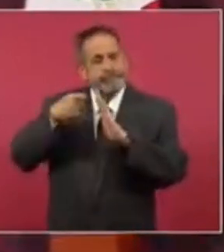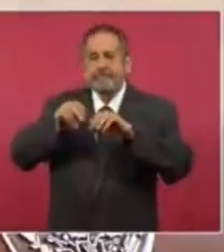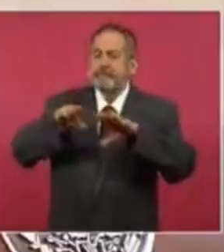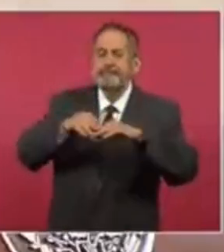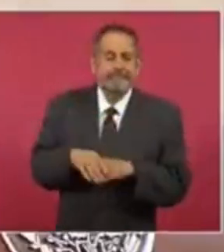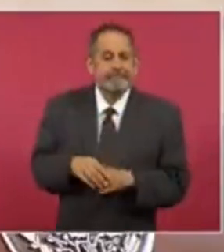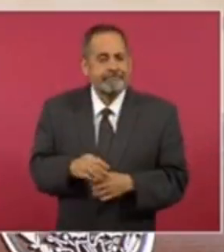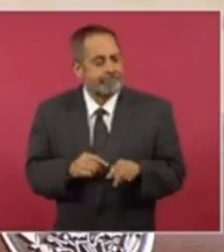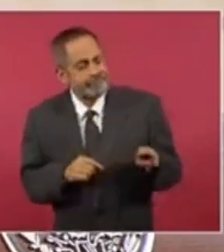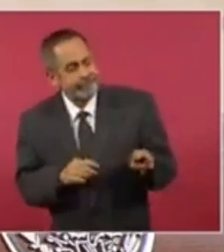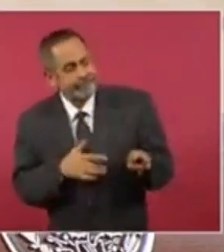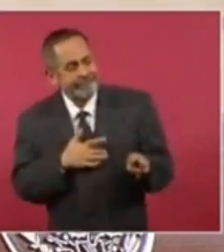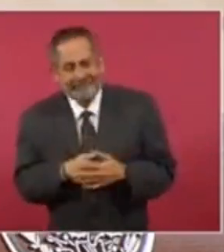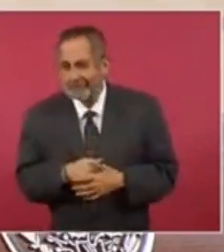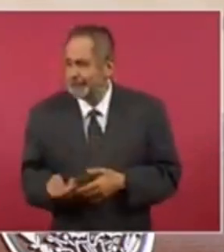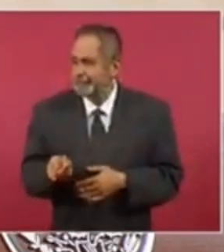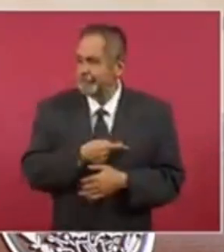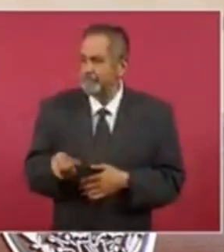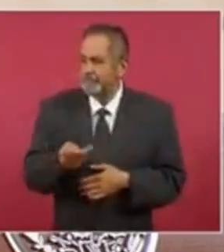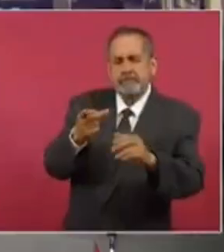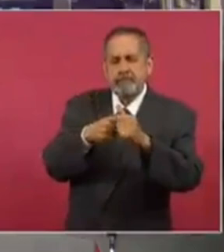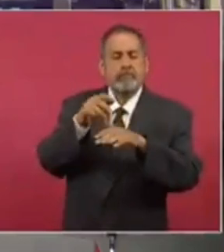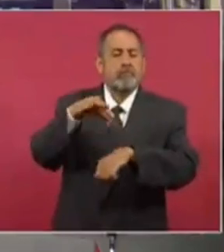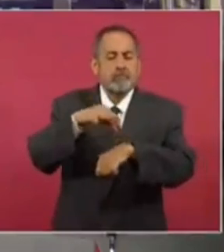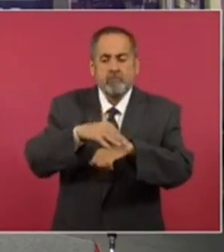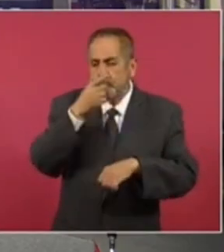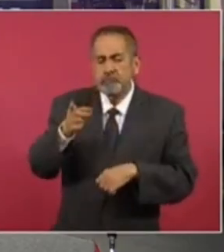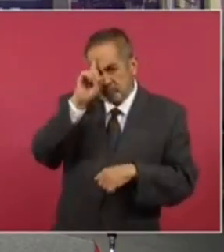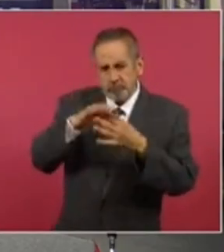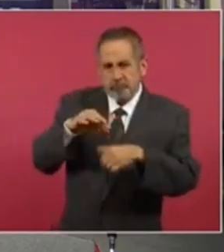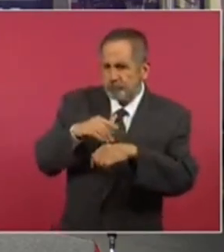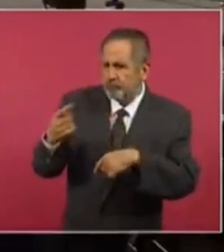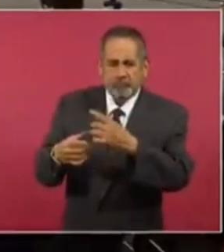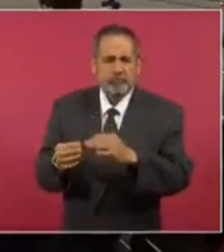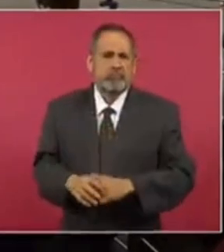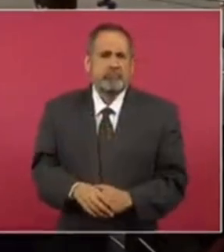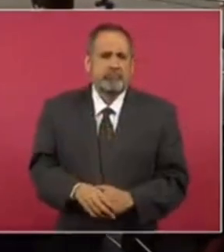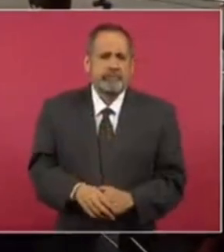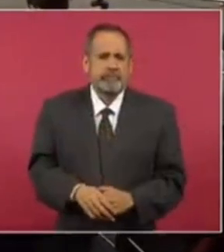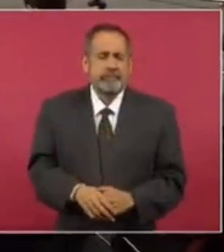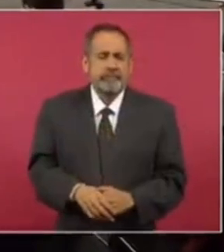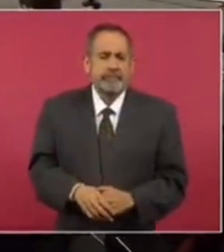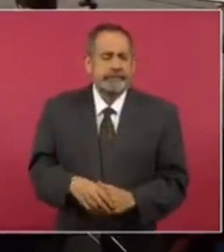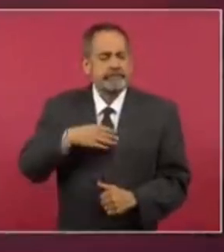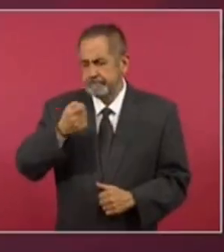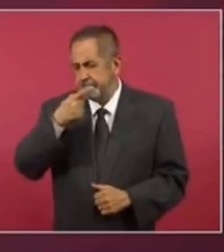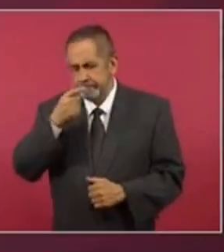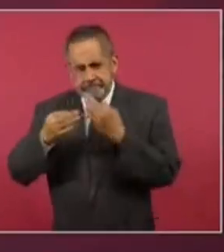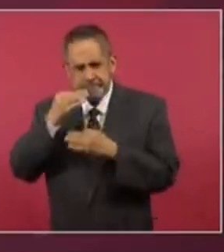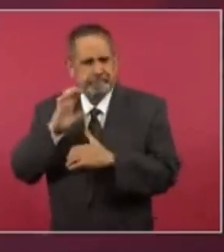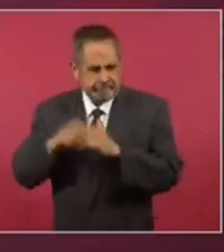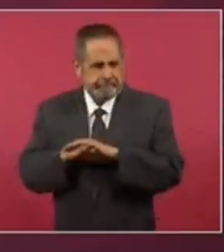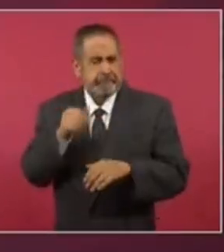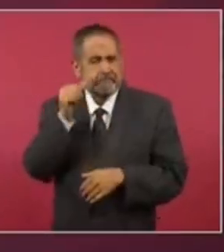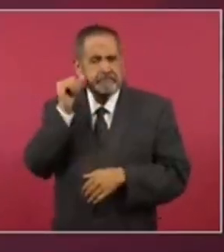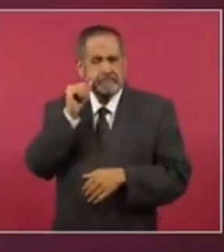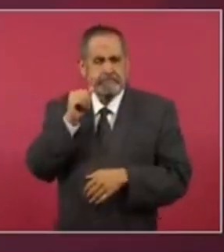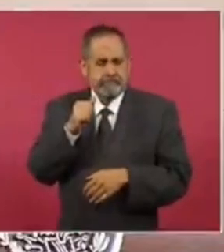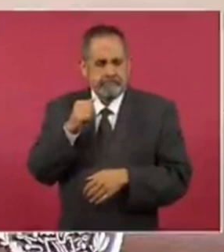me dan sentimiento, o sea, estos personajes. ¿Qué le ha dado el médico, los médicos? Terminé ya mi tratamiento, ayer me hicieron la